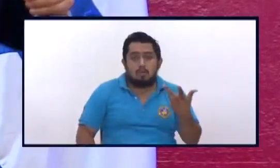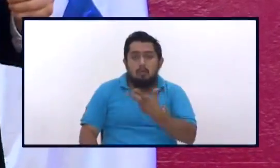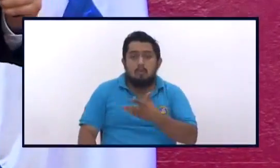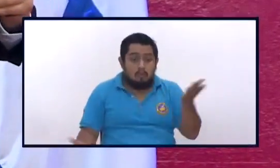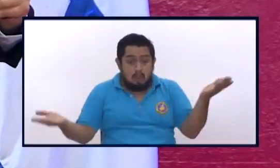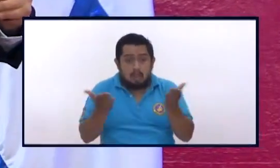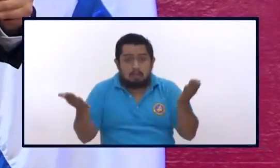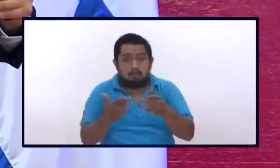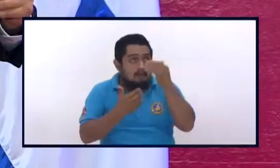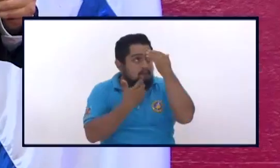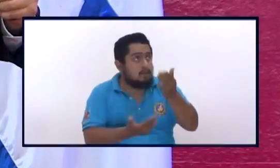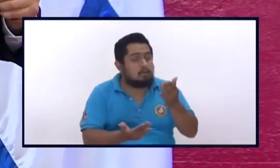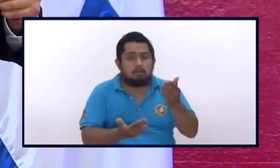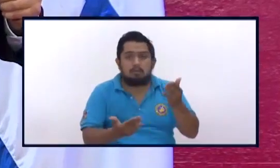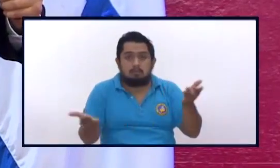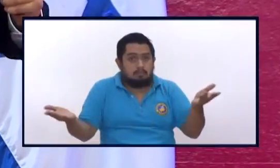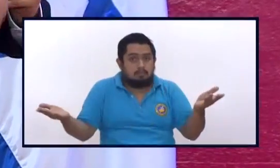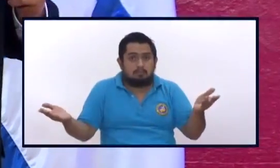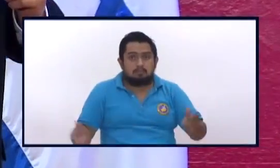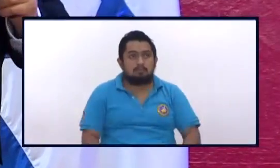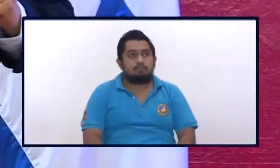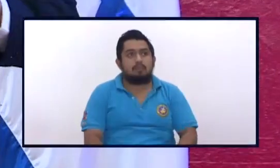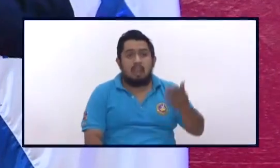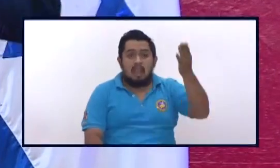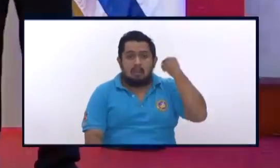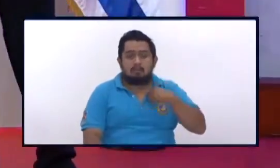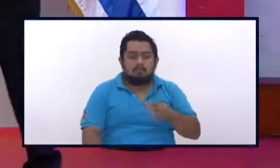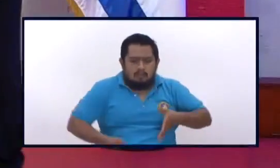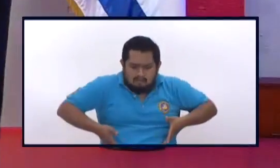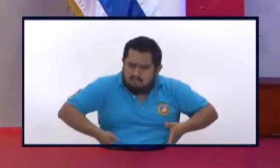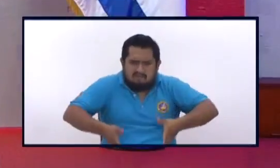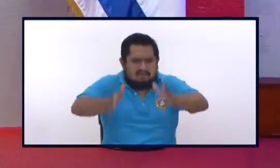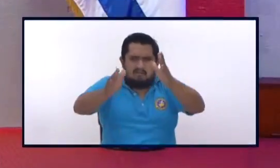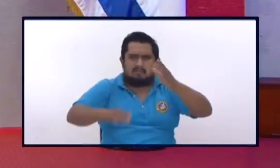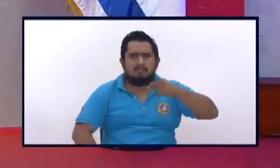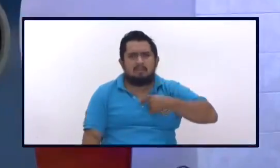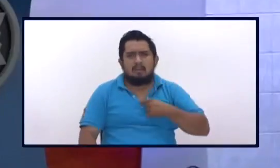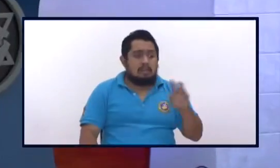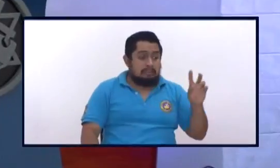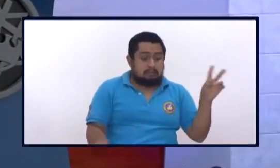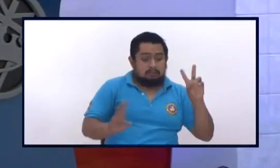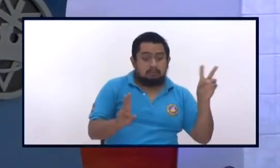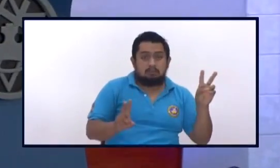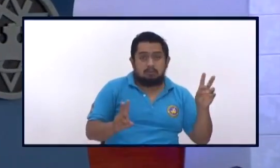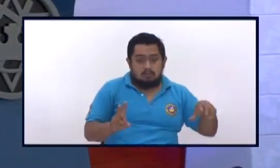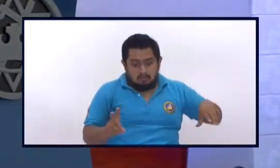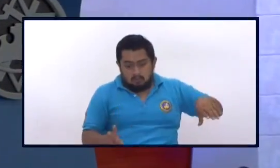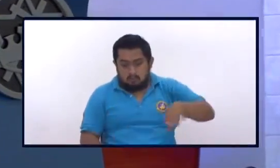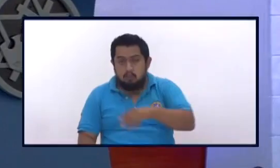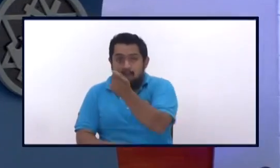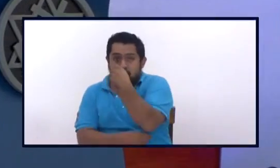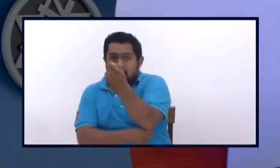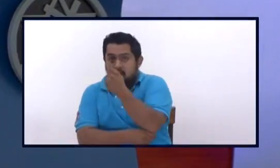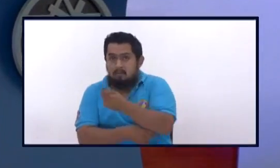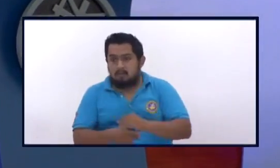así ayer venía en la carretera san salvador la libertad